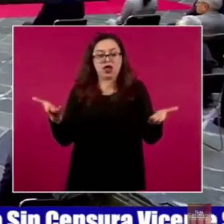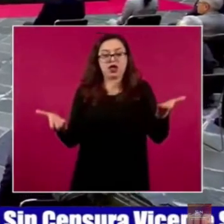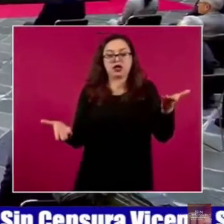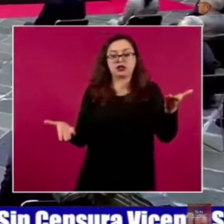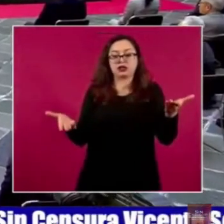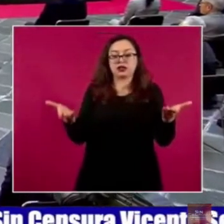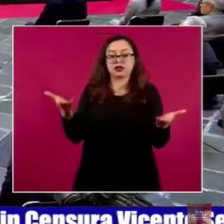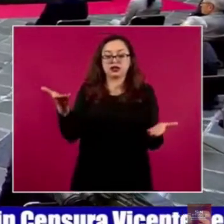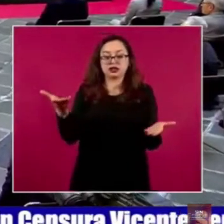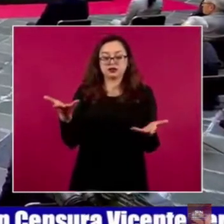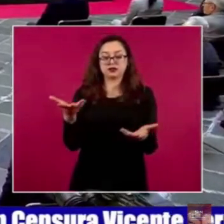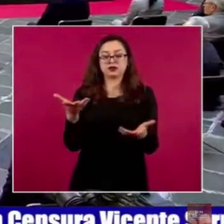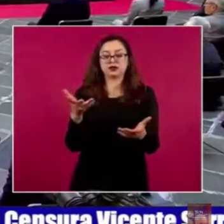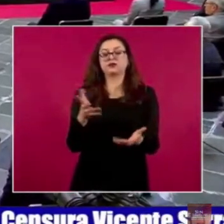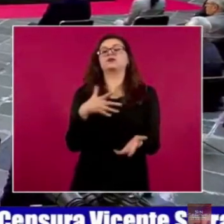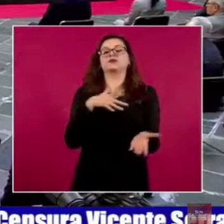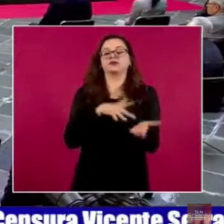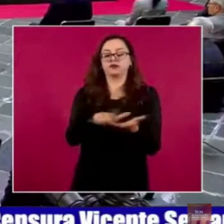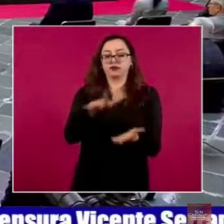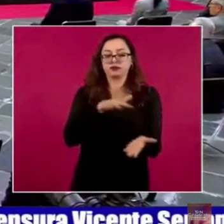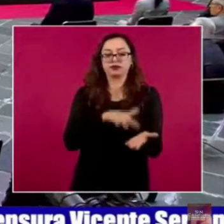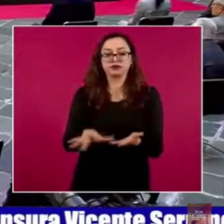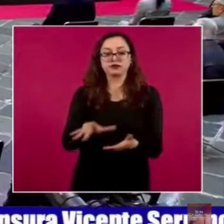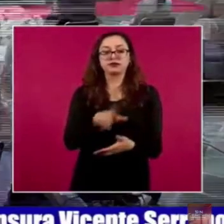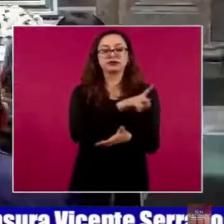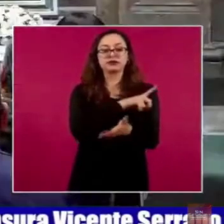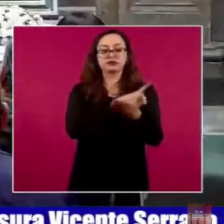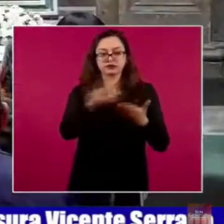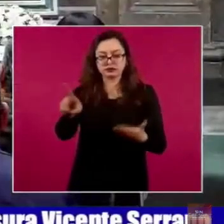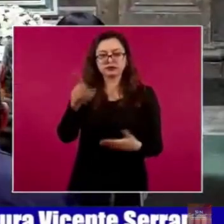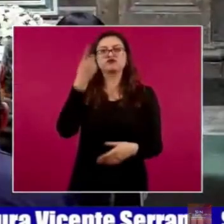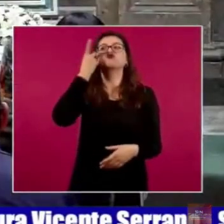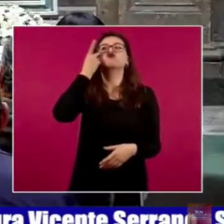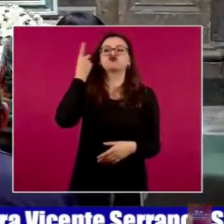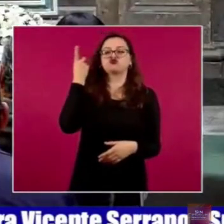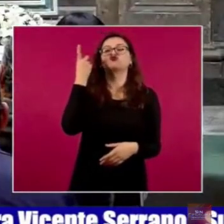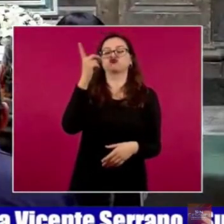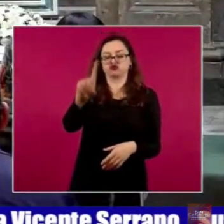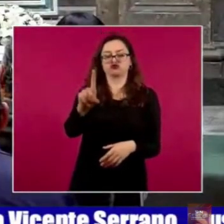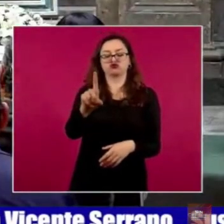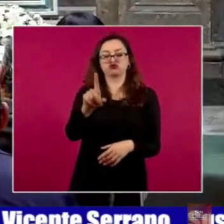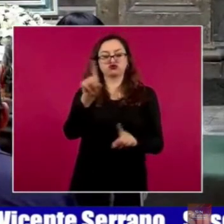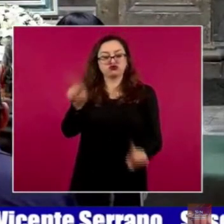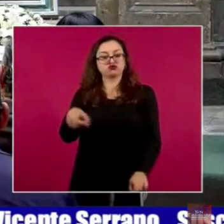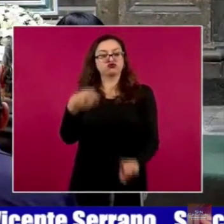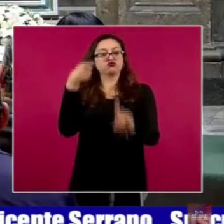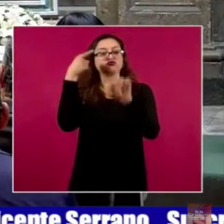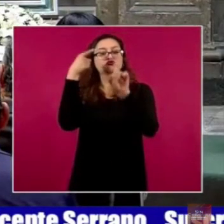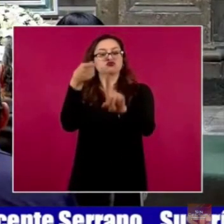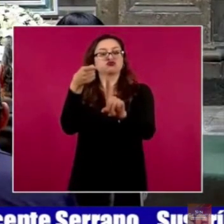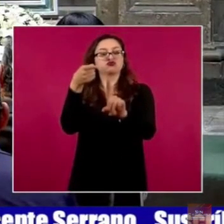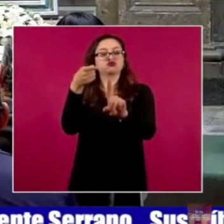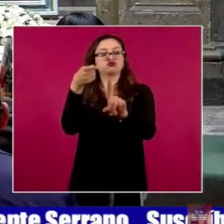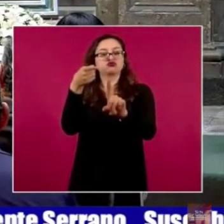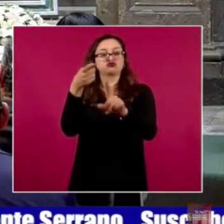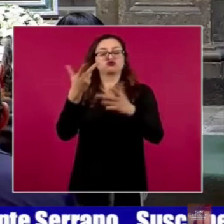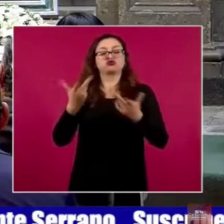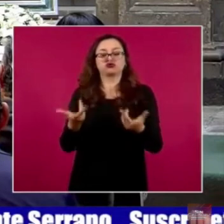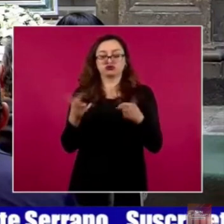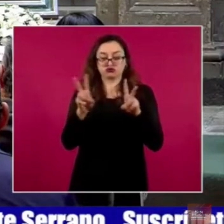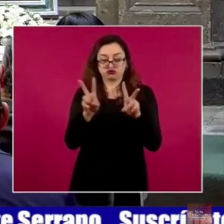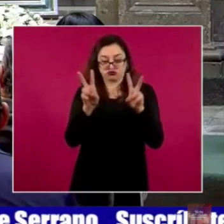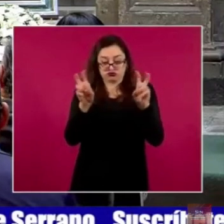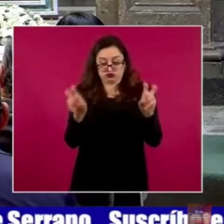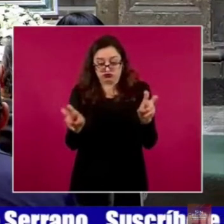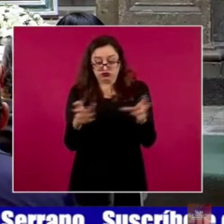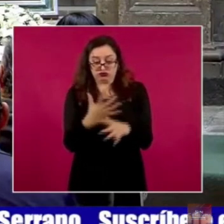Postula el respeto al derecho de propiedad y tiene como objetivo, cito